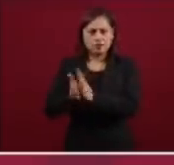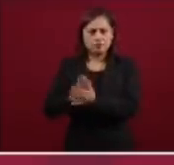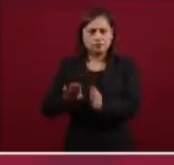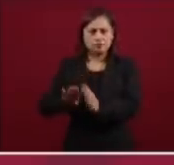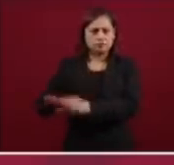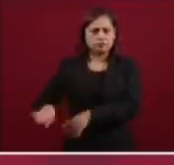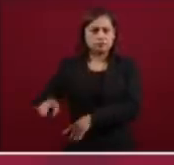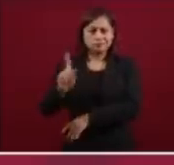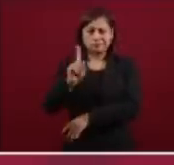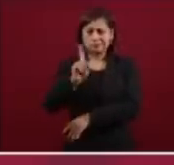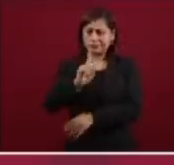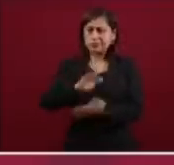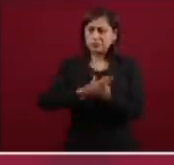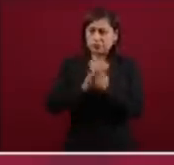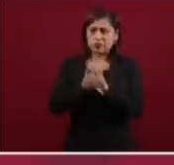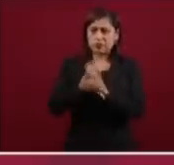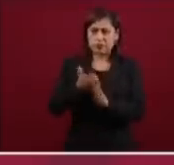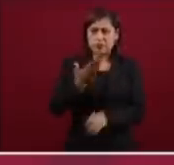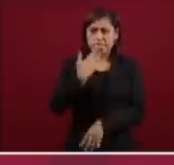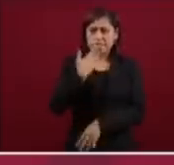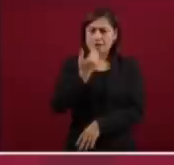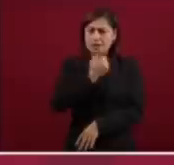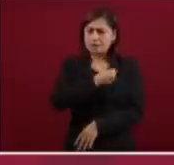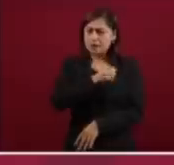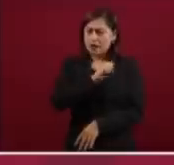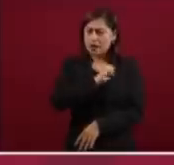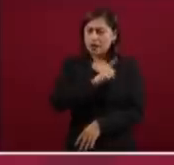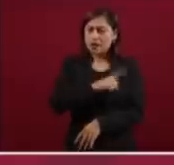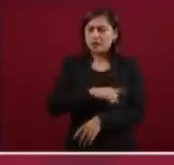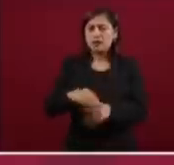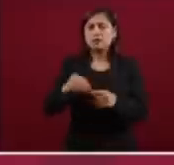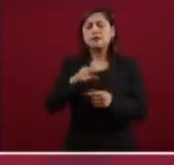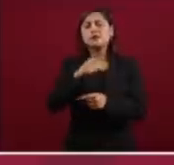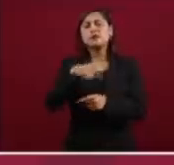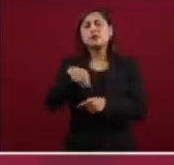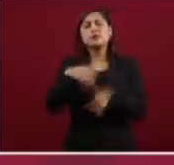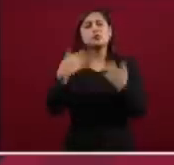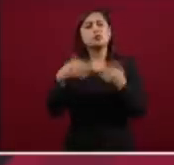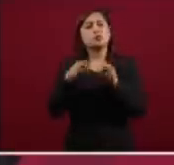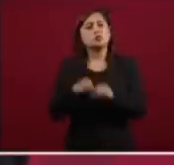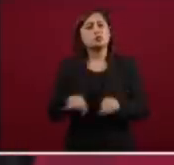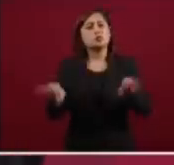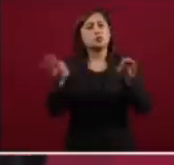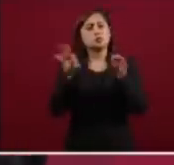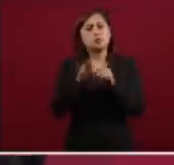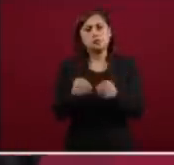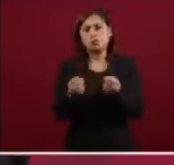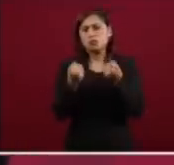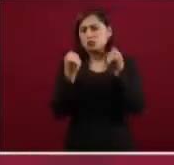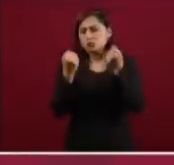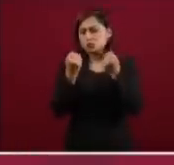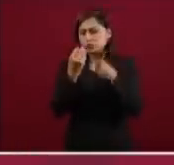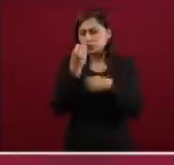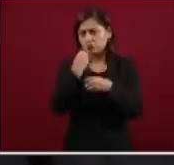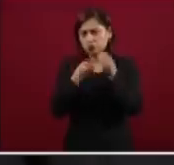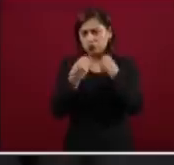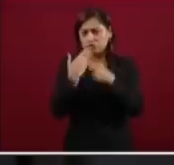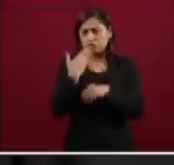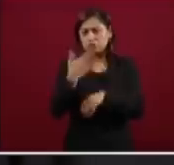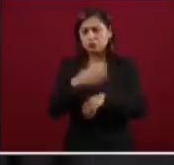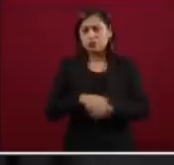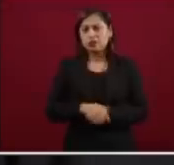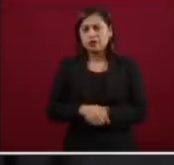sana el frijol proteína de primera y